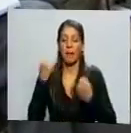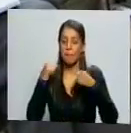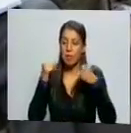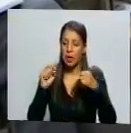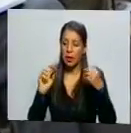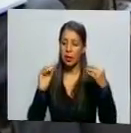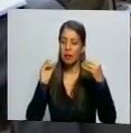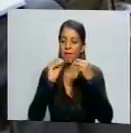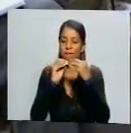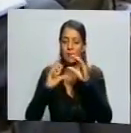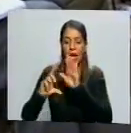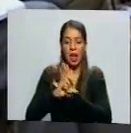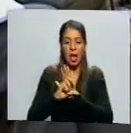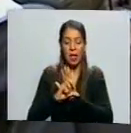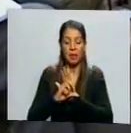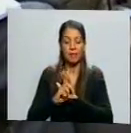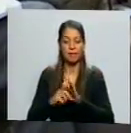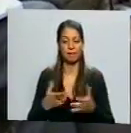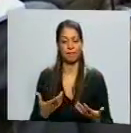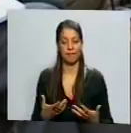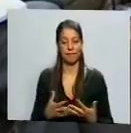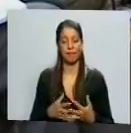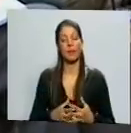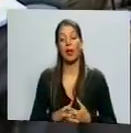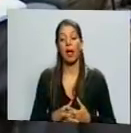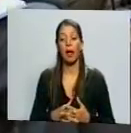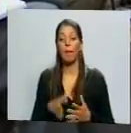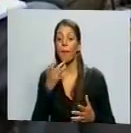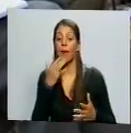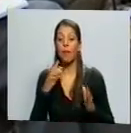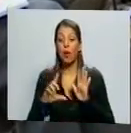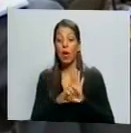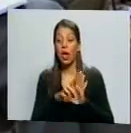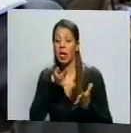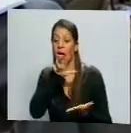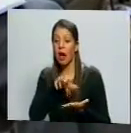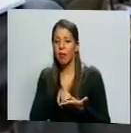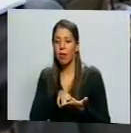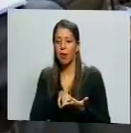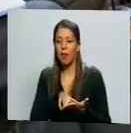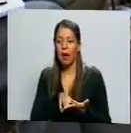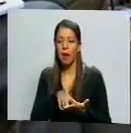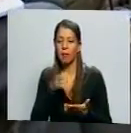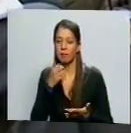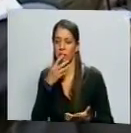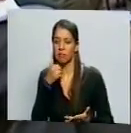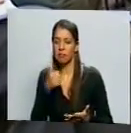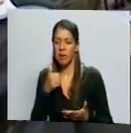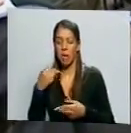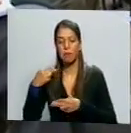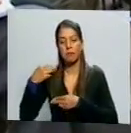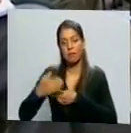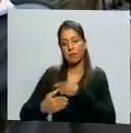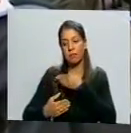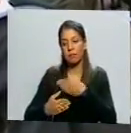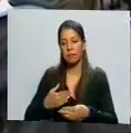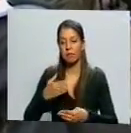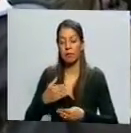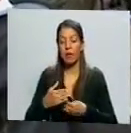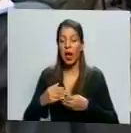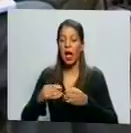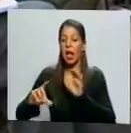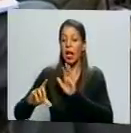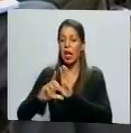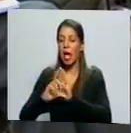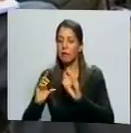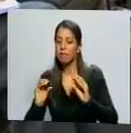ley. En ese sentido, la aprobación de esta ley resultaría en una vía legal y